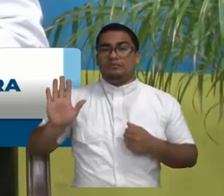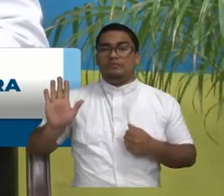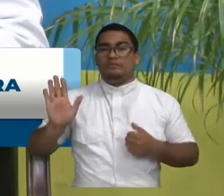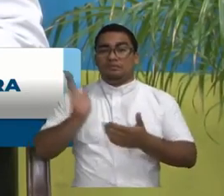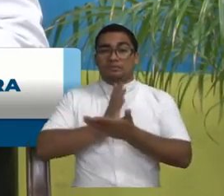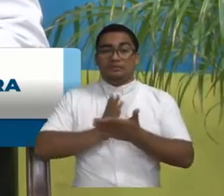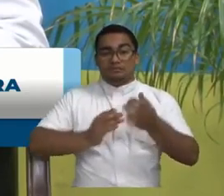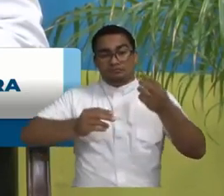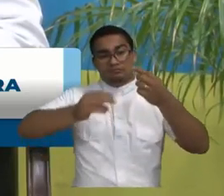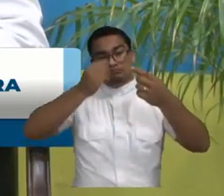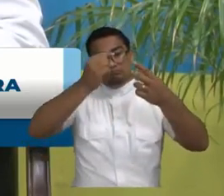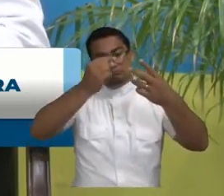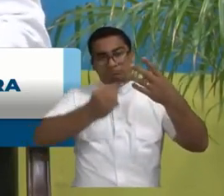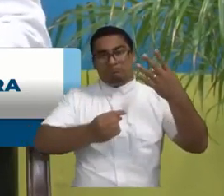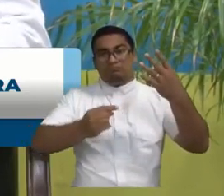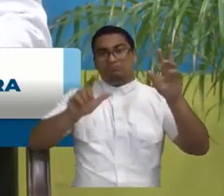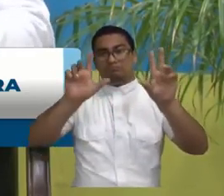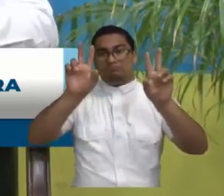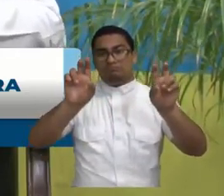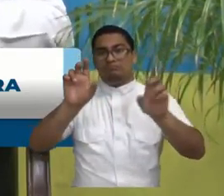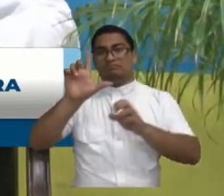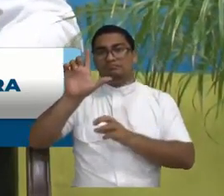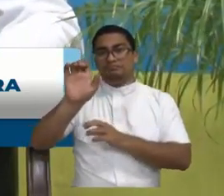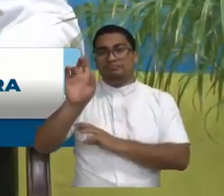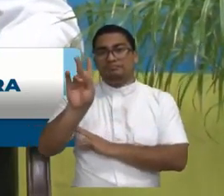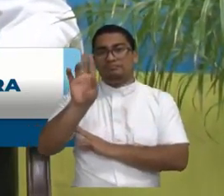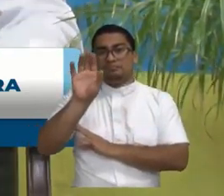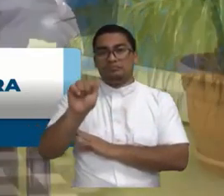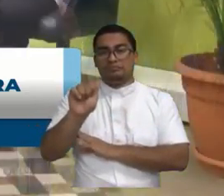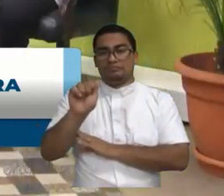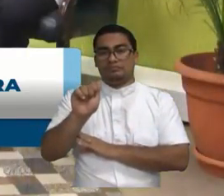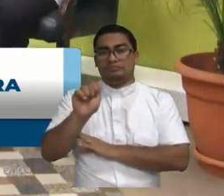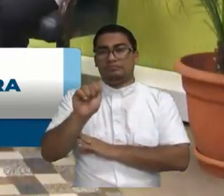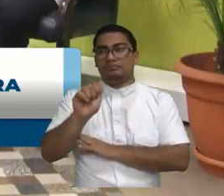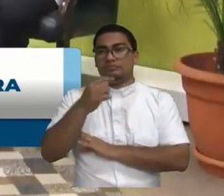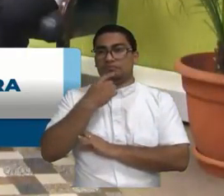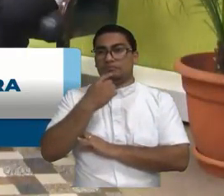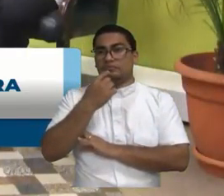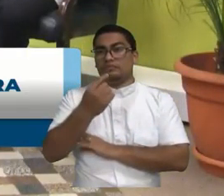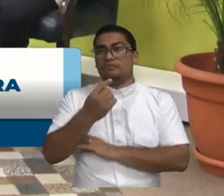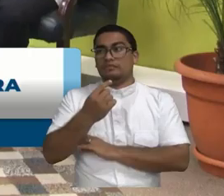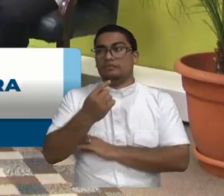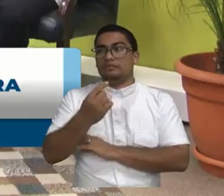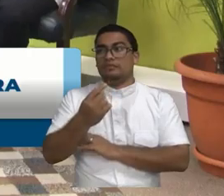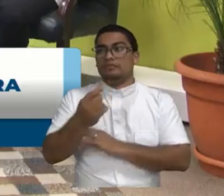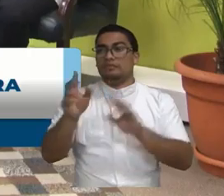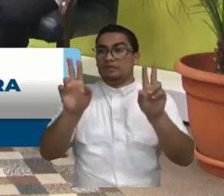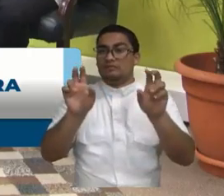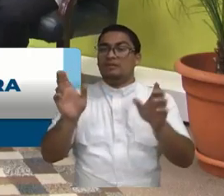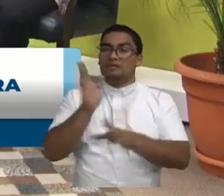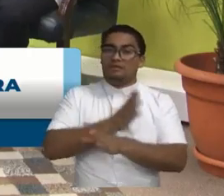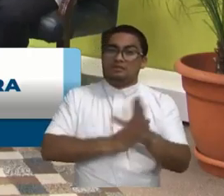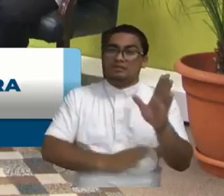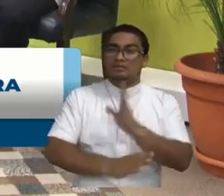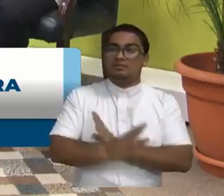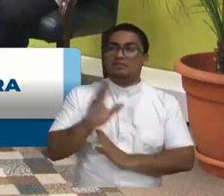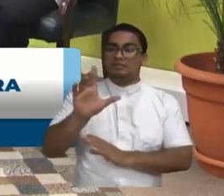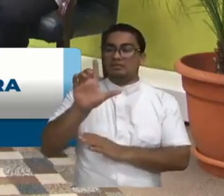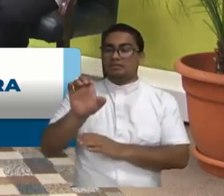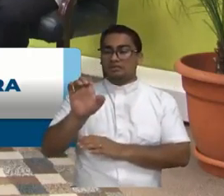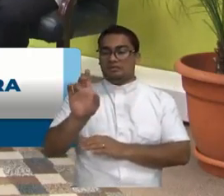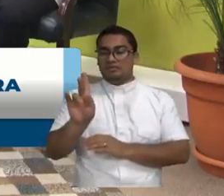ciertos indicadores a través de la lepra, como son menos eliminar los casos de discapacidad, porque la lepra no solamente es una